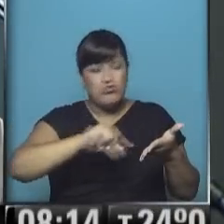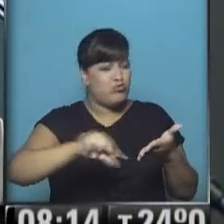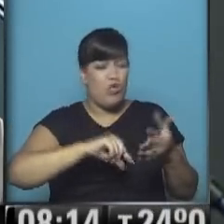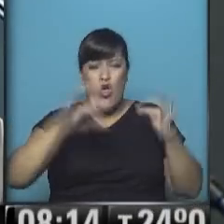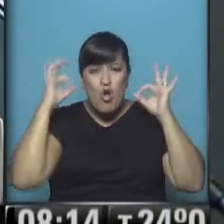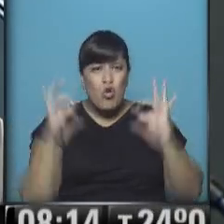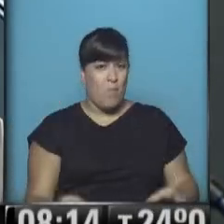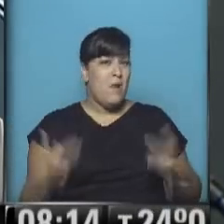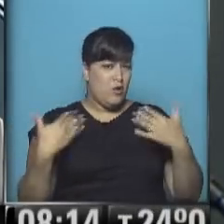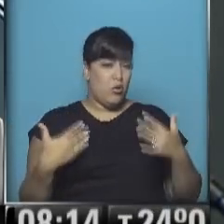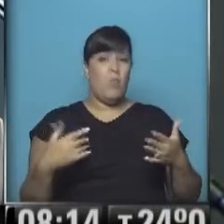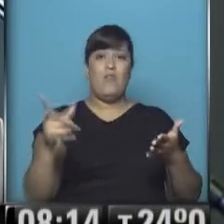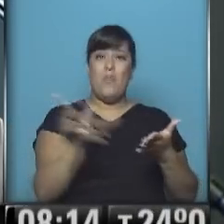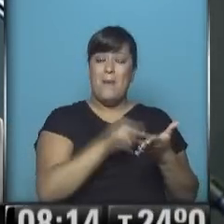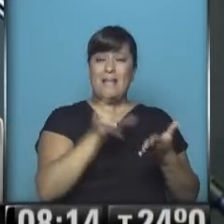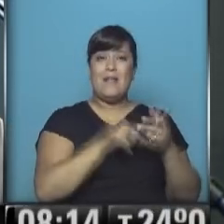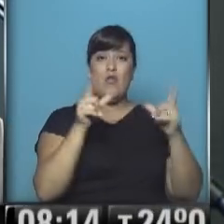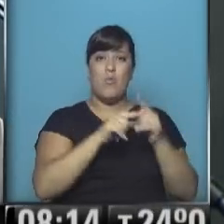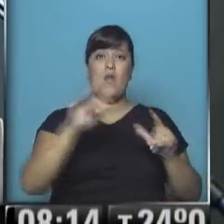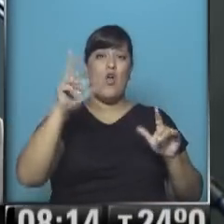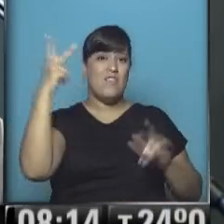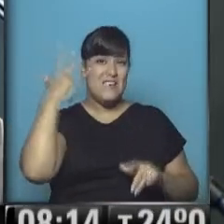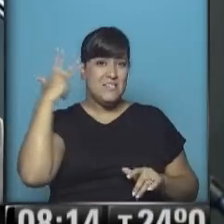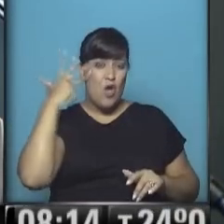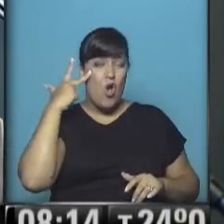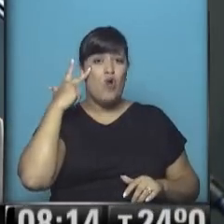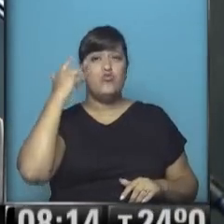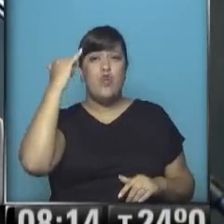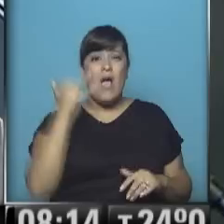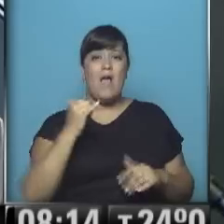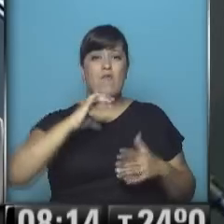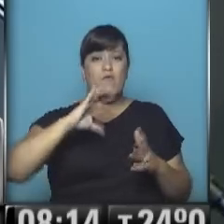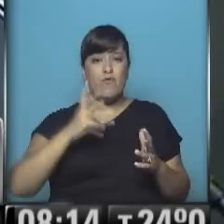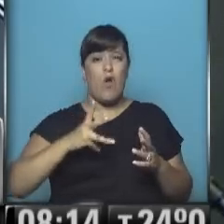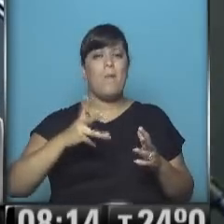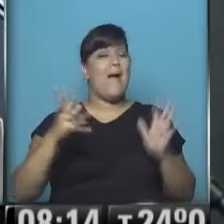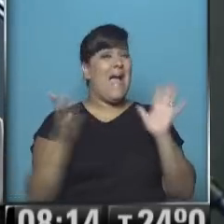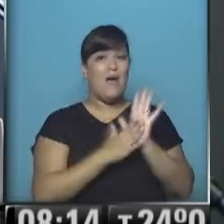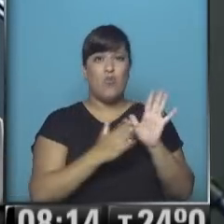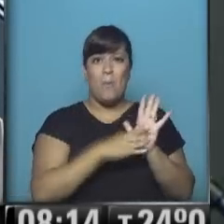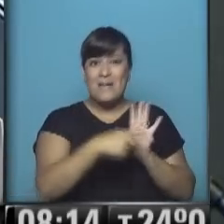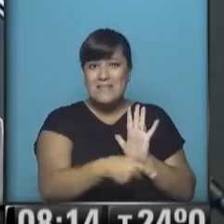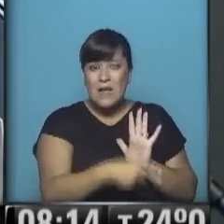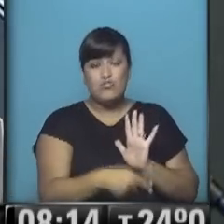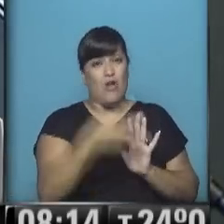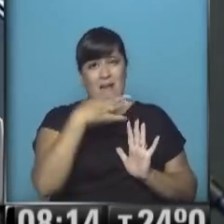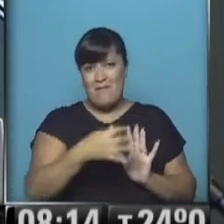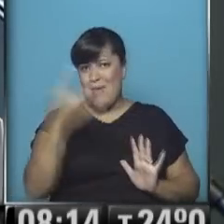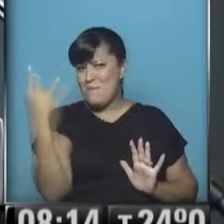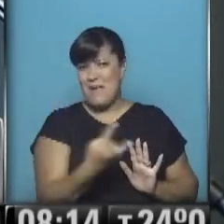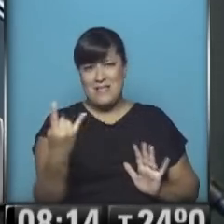si quiere desde la página 18 con esquemas de argumentaciones que son verdaderamente falaces,